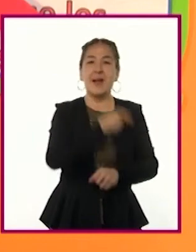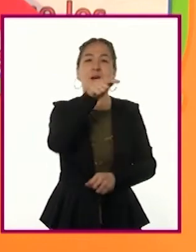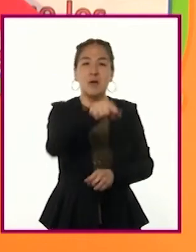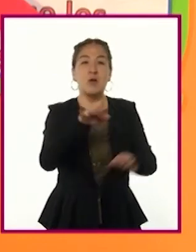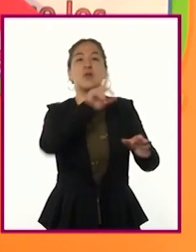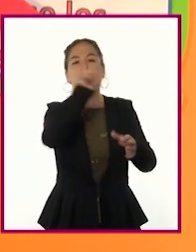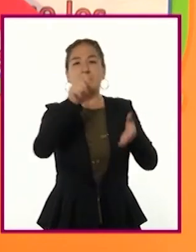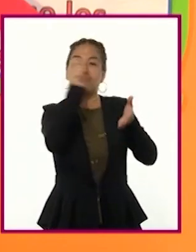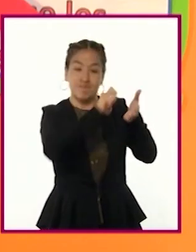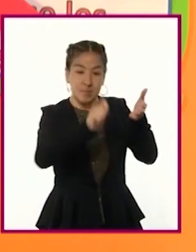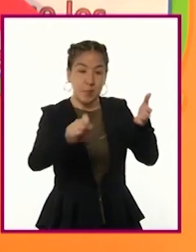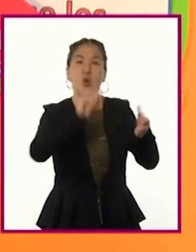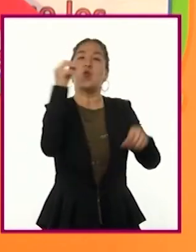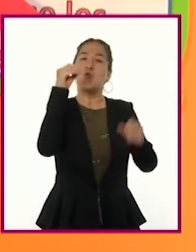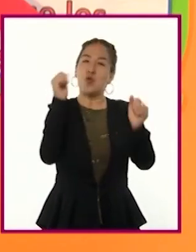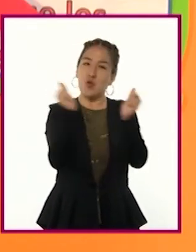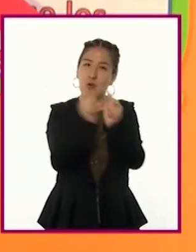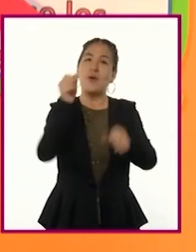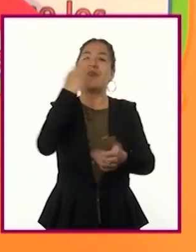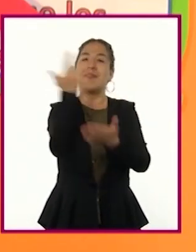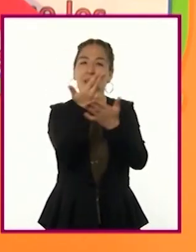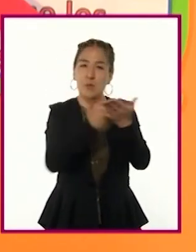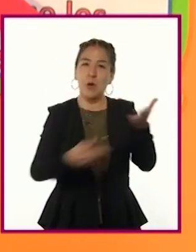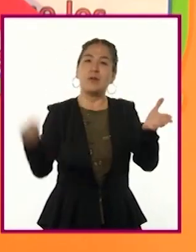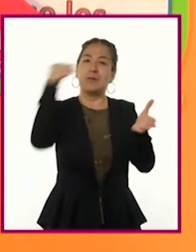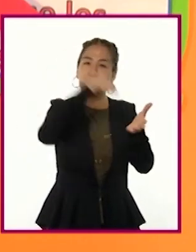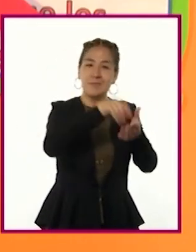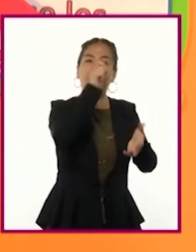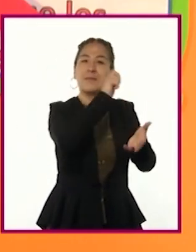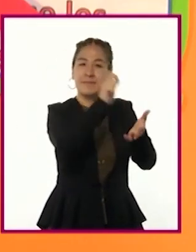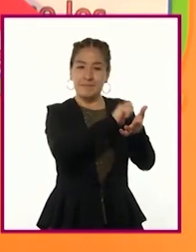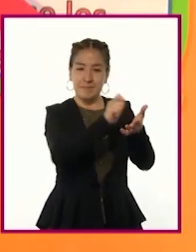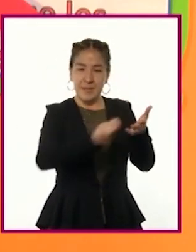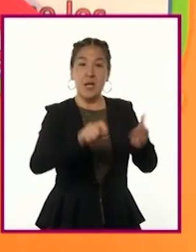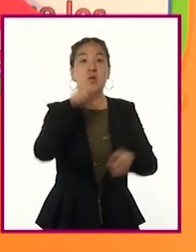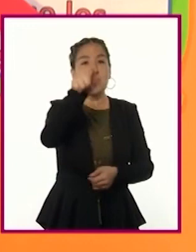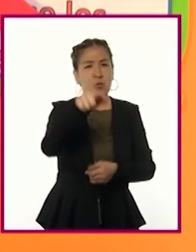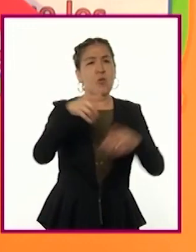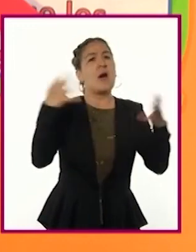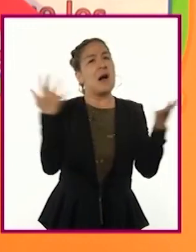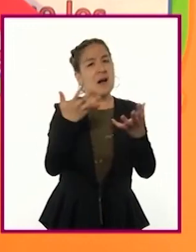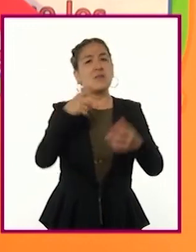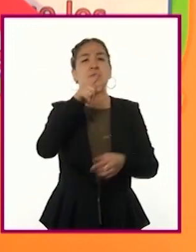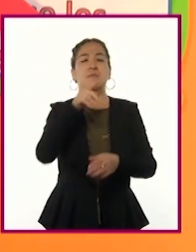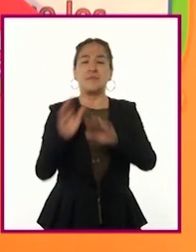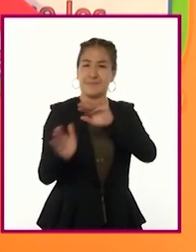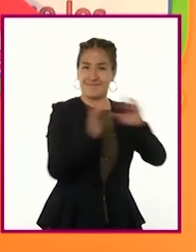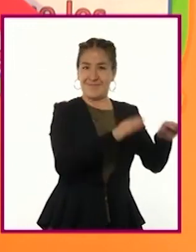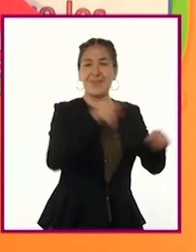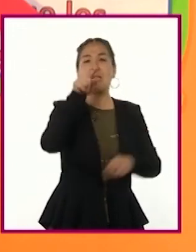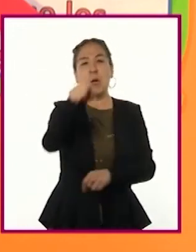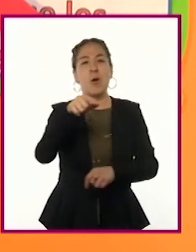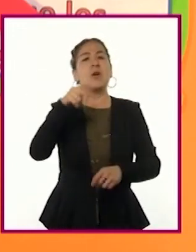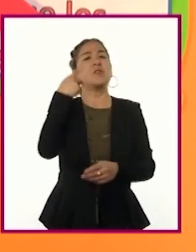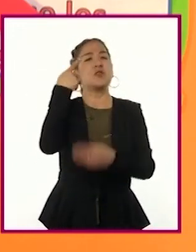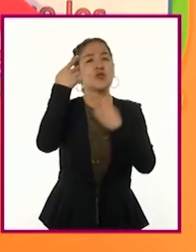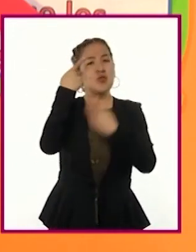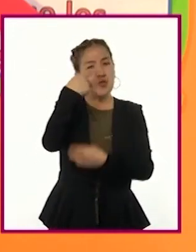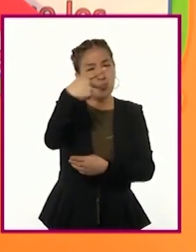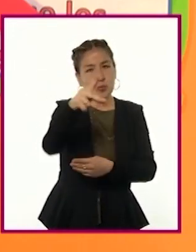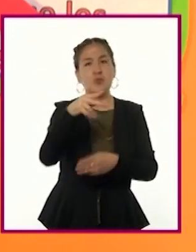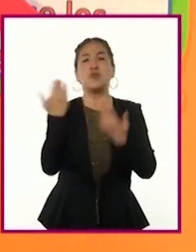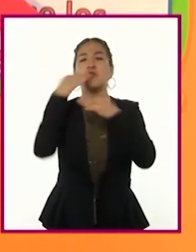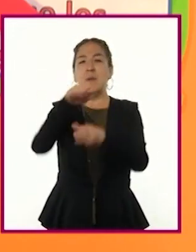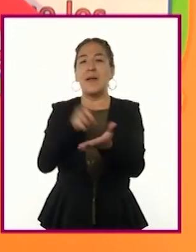e ilústrenla. El ejercicio de la sexualidad es un derecho, pero también tiene sus obligaciones debido a